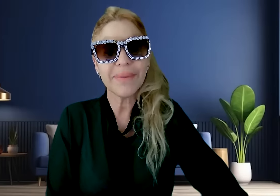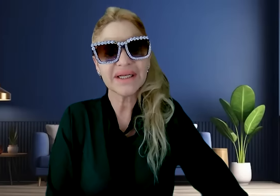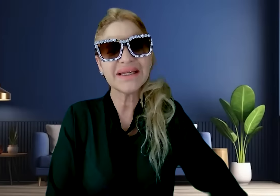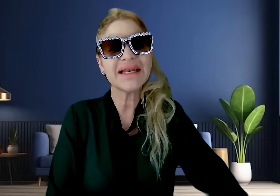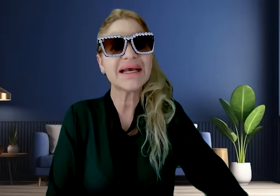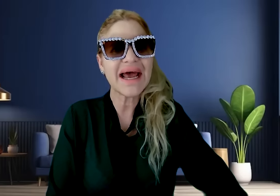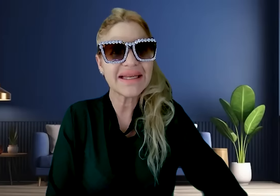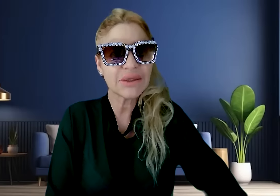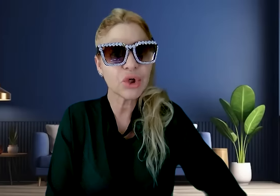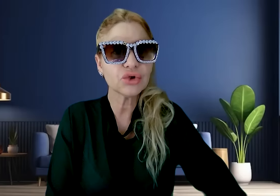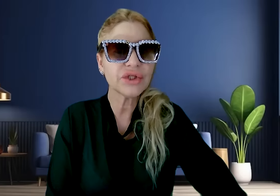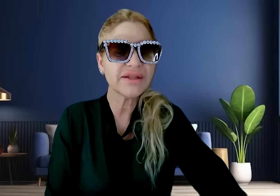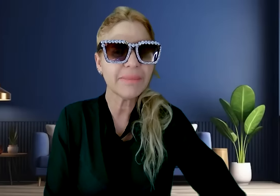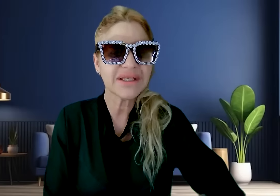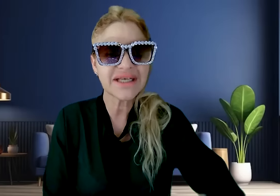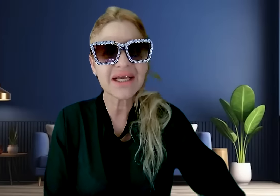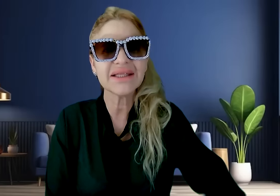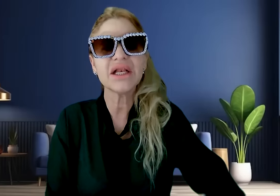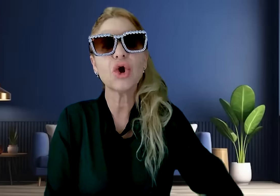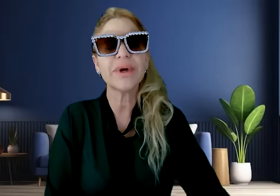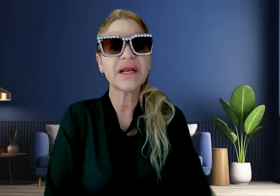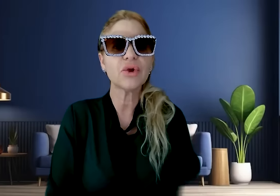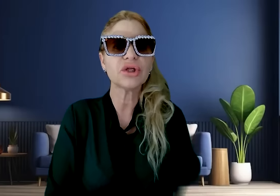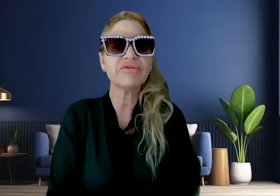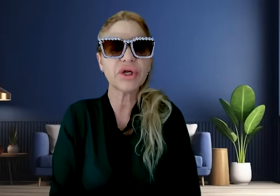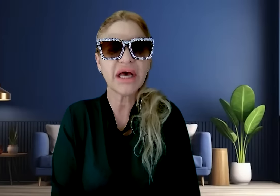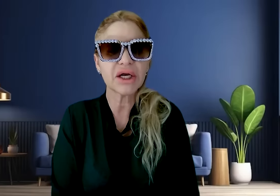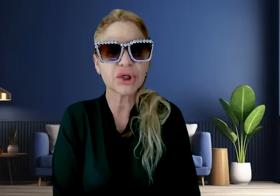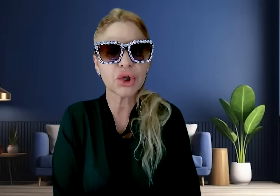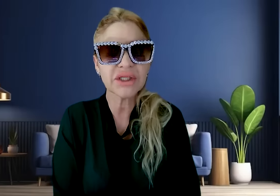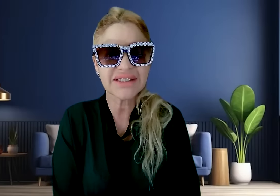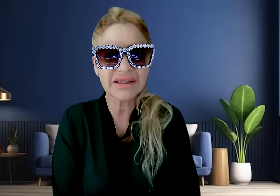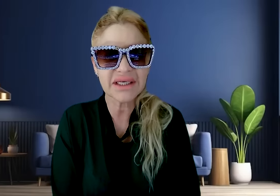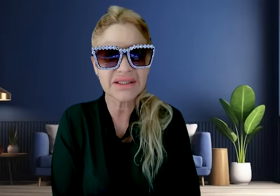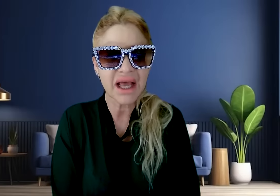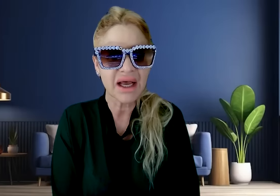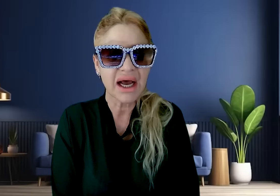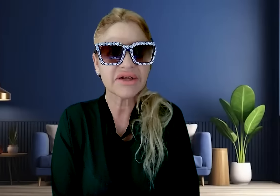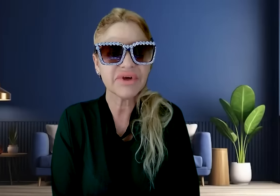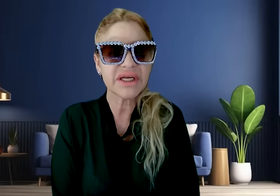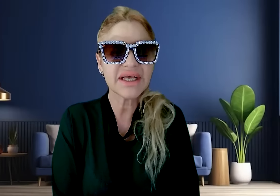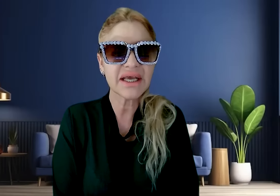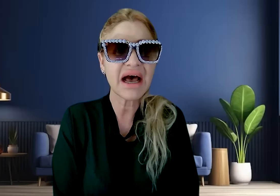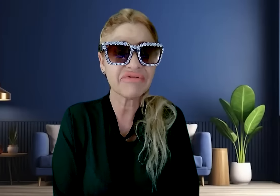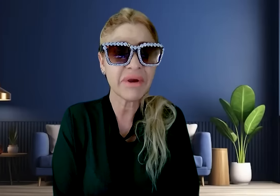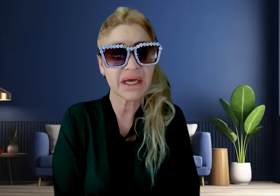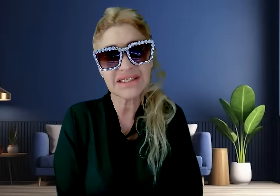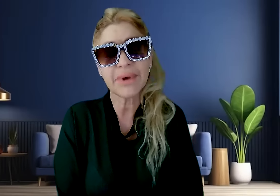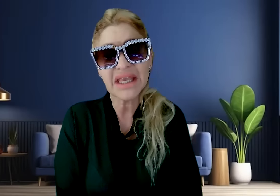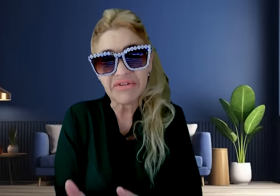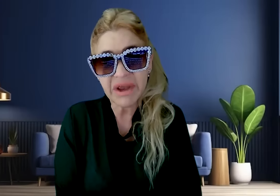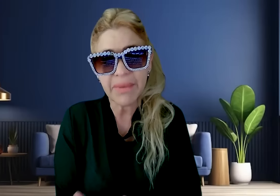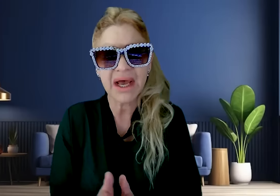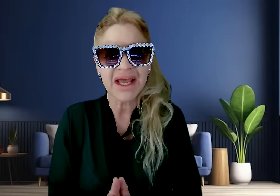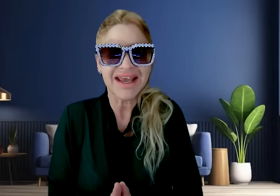quiero compartir el clarísimo y contundente mensaje del gobernador de Florida, Ron DeSantis, al referirse a FEMA. Ya